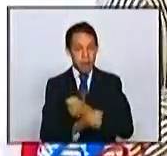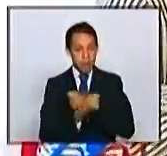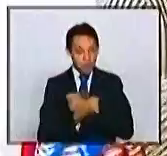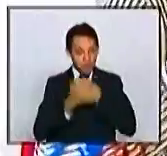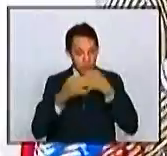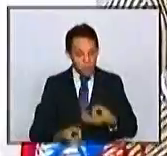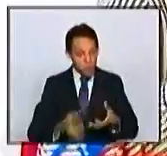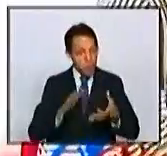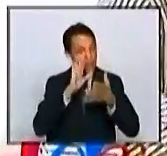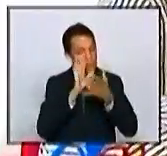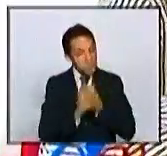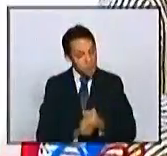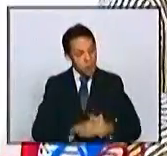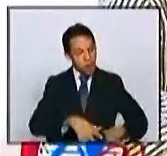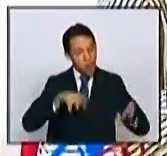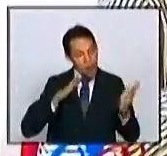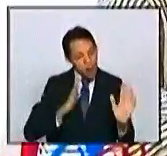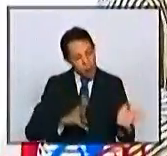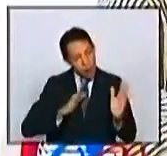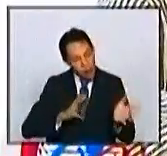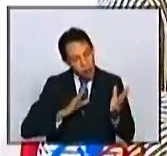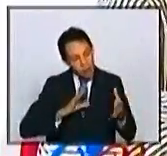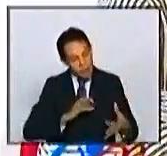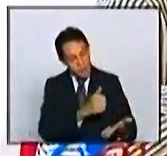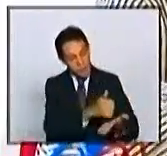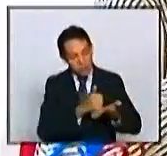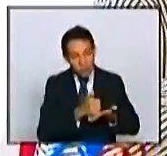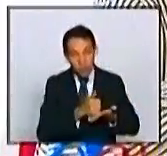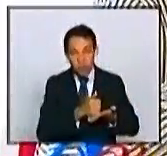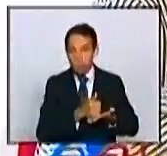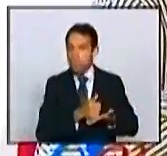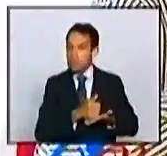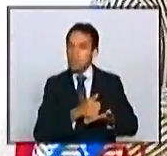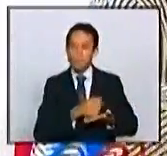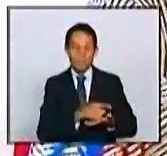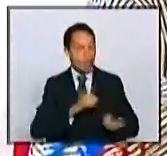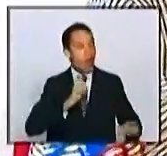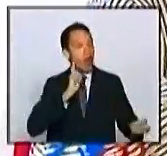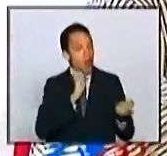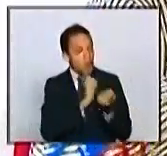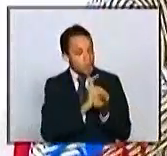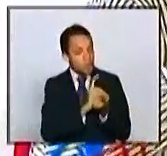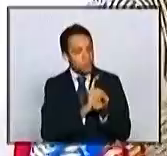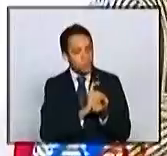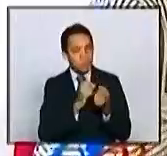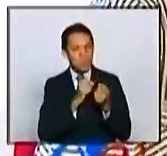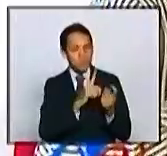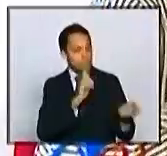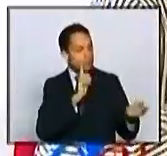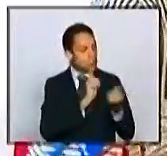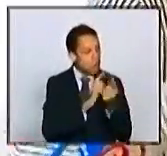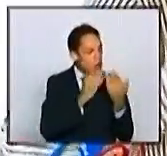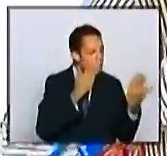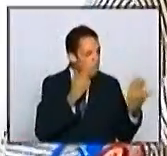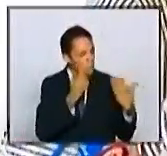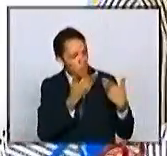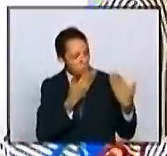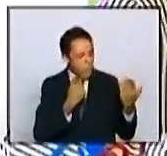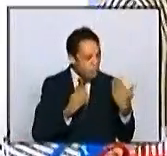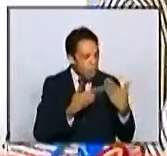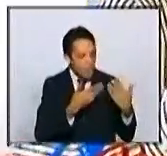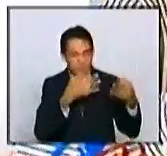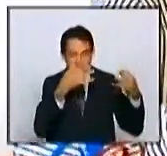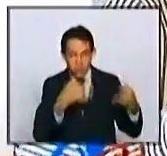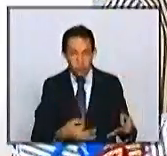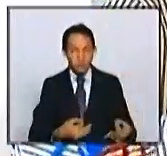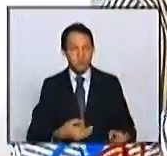positivas de personas que nos puedan ayudar en un proceso, de personas con las que usted diga a ciencia cierta, yo